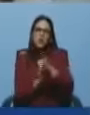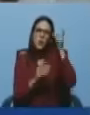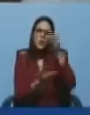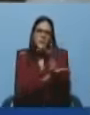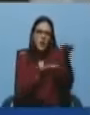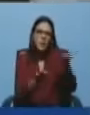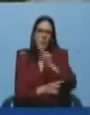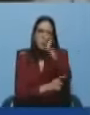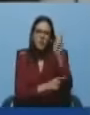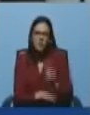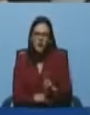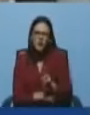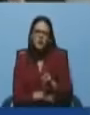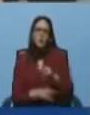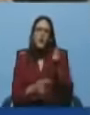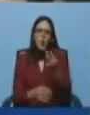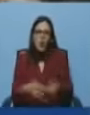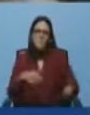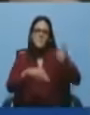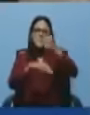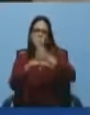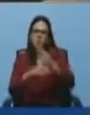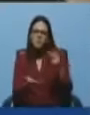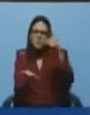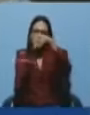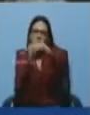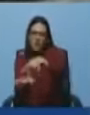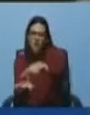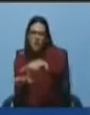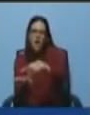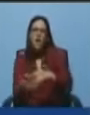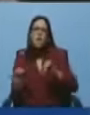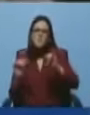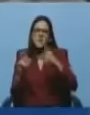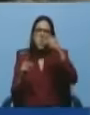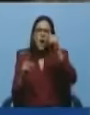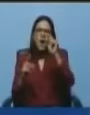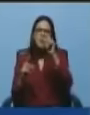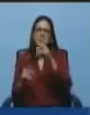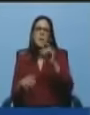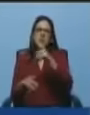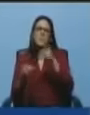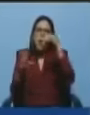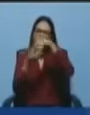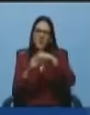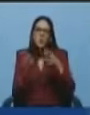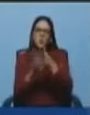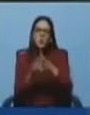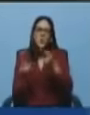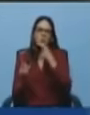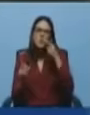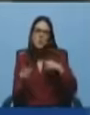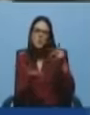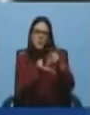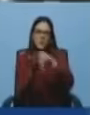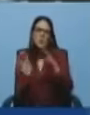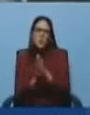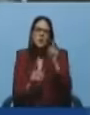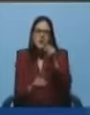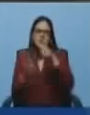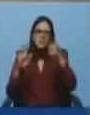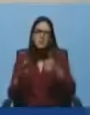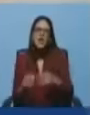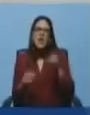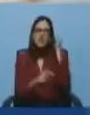pueblo venezolano, arriba a la ciudad de Kazán, la Federación de Rusia, para participar en esta 16ª